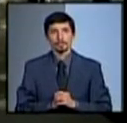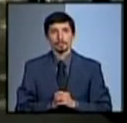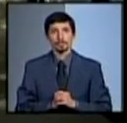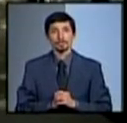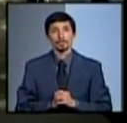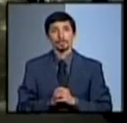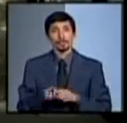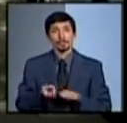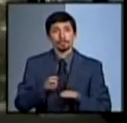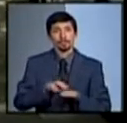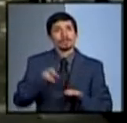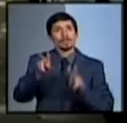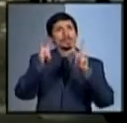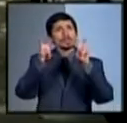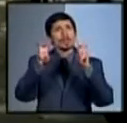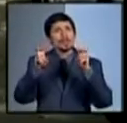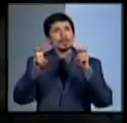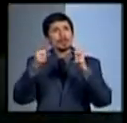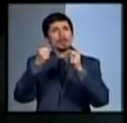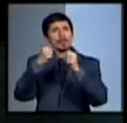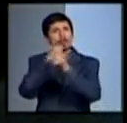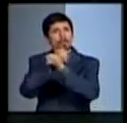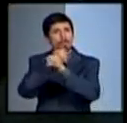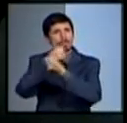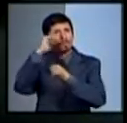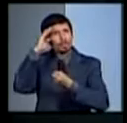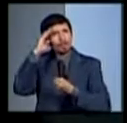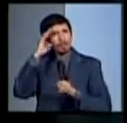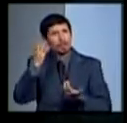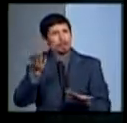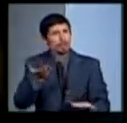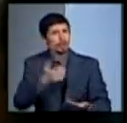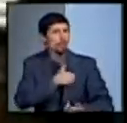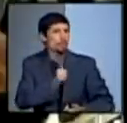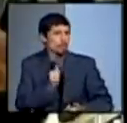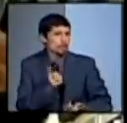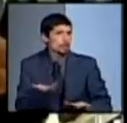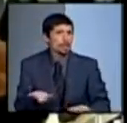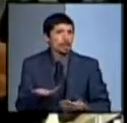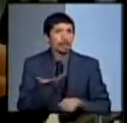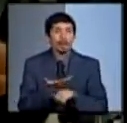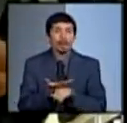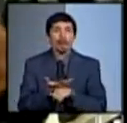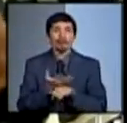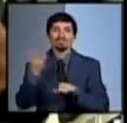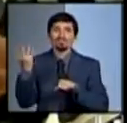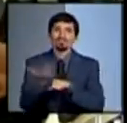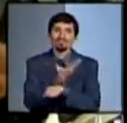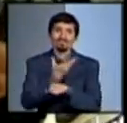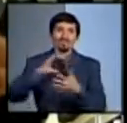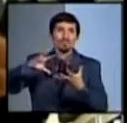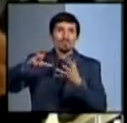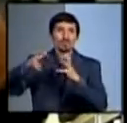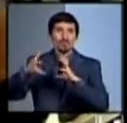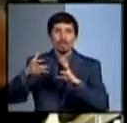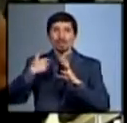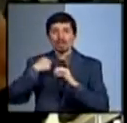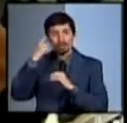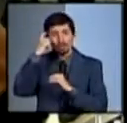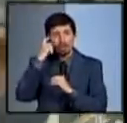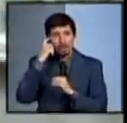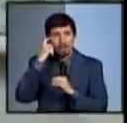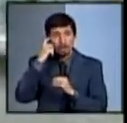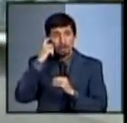Héctor, ¿qué noticia como policial o alguna tragedia que te haya marcado este 2013? La tragedia a nivel mundial creo que fue